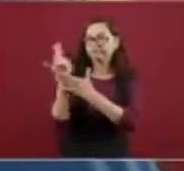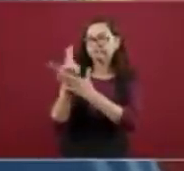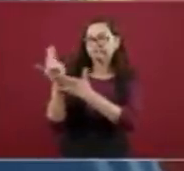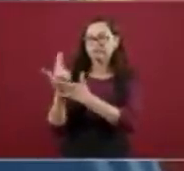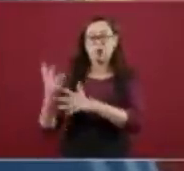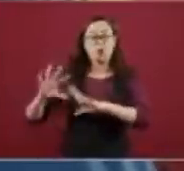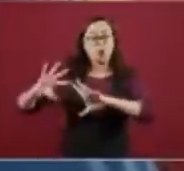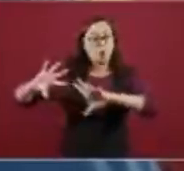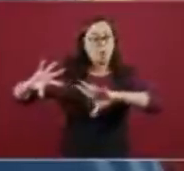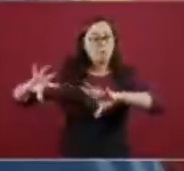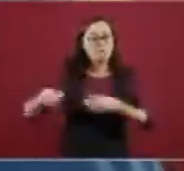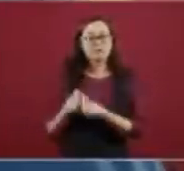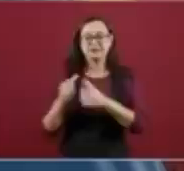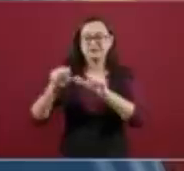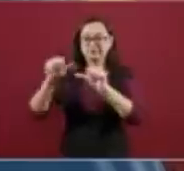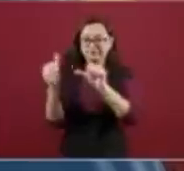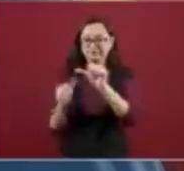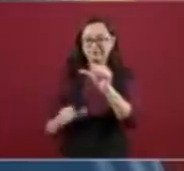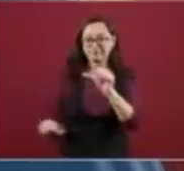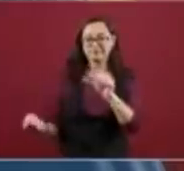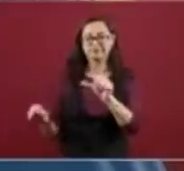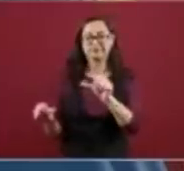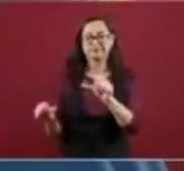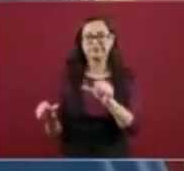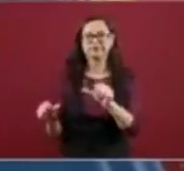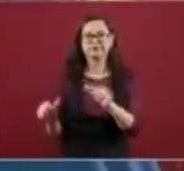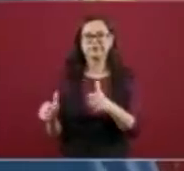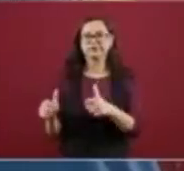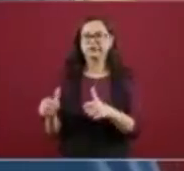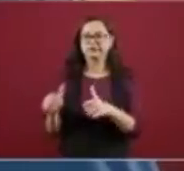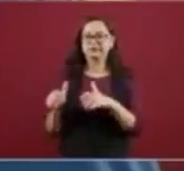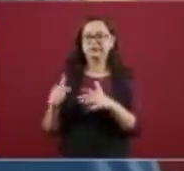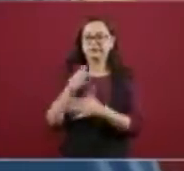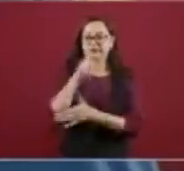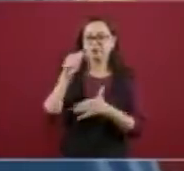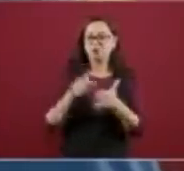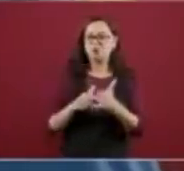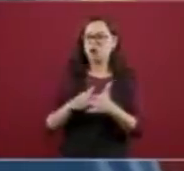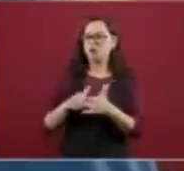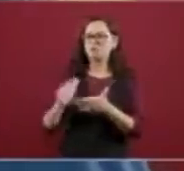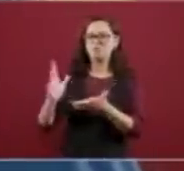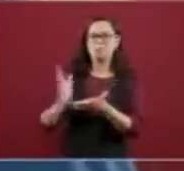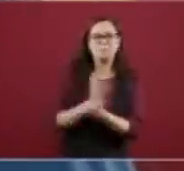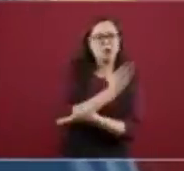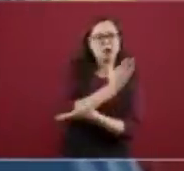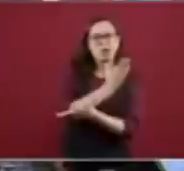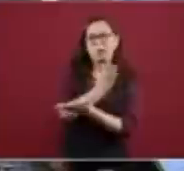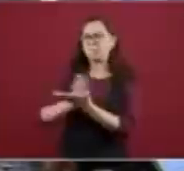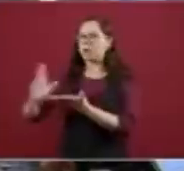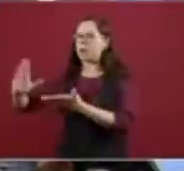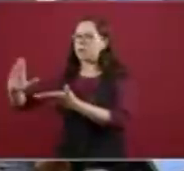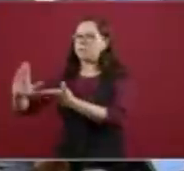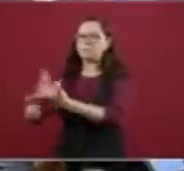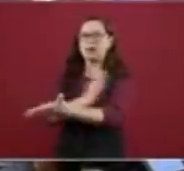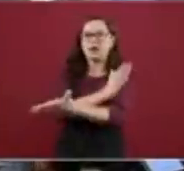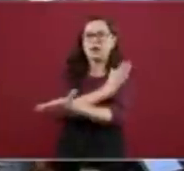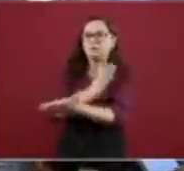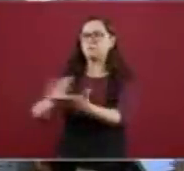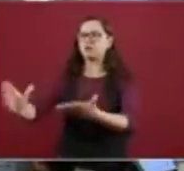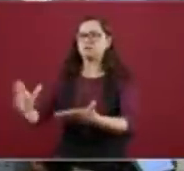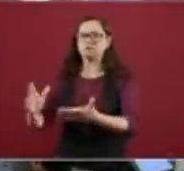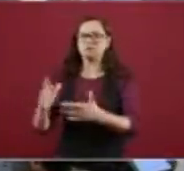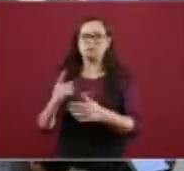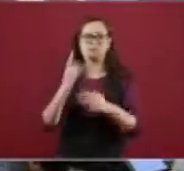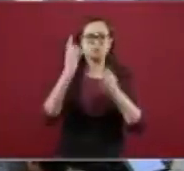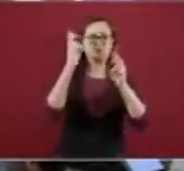Toda esta obra se siente ahorita como espacios desarticulados, espacios donde uno visita a uno pero no tiene relación con el otro. Y este